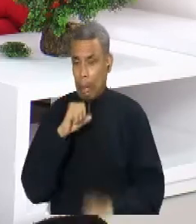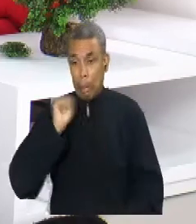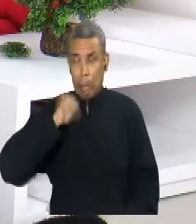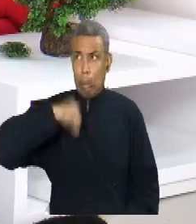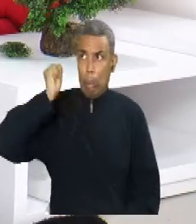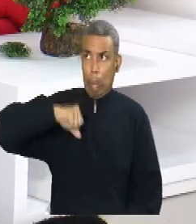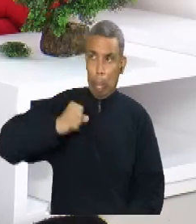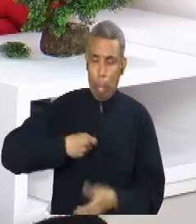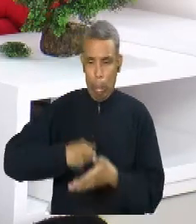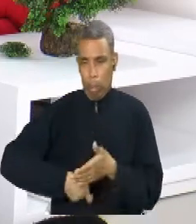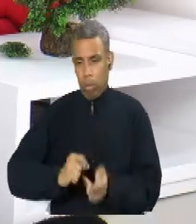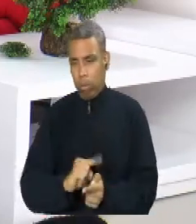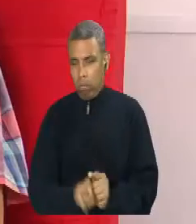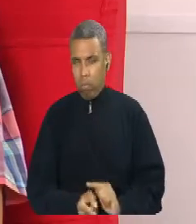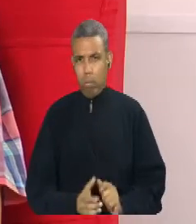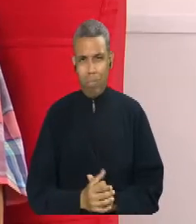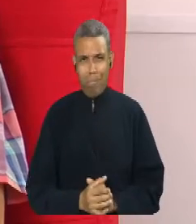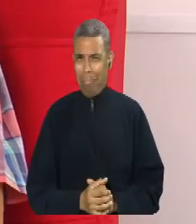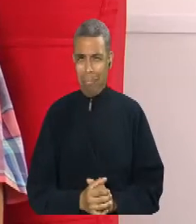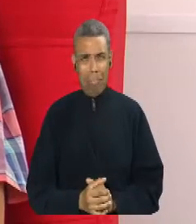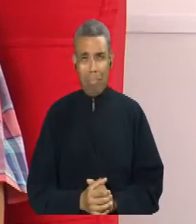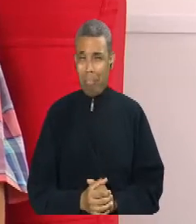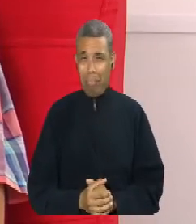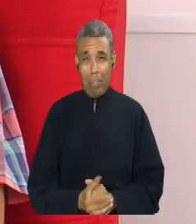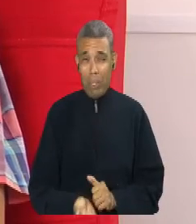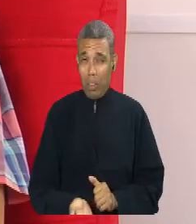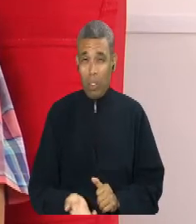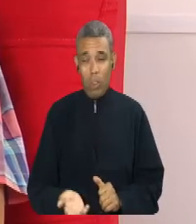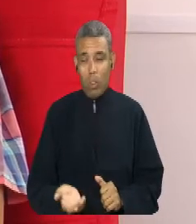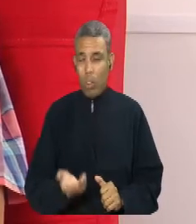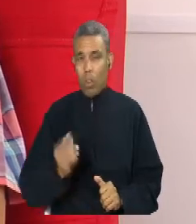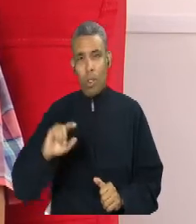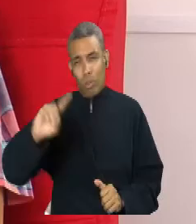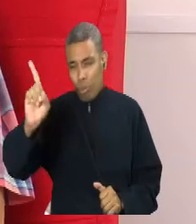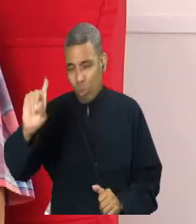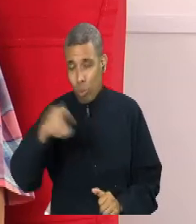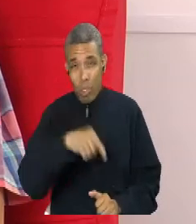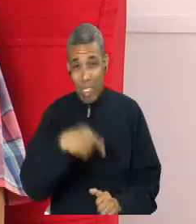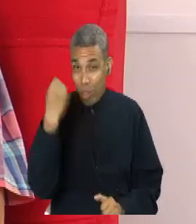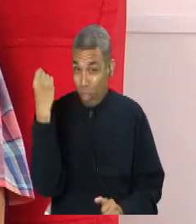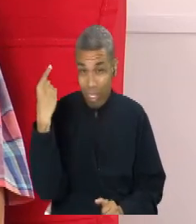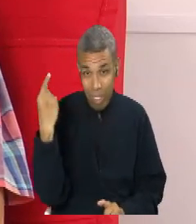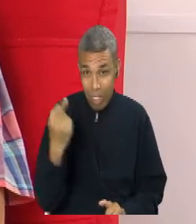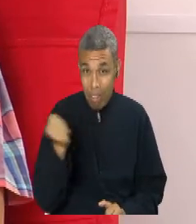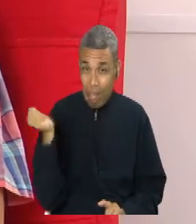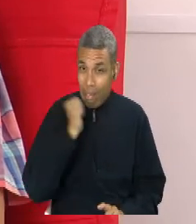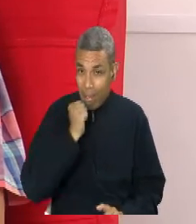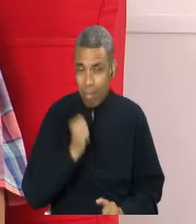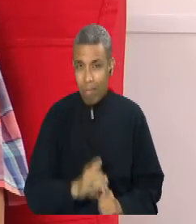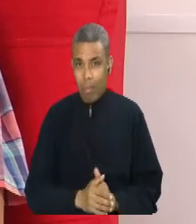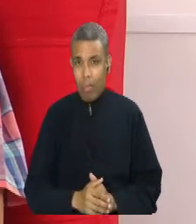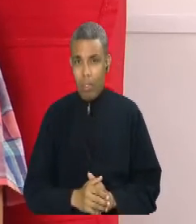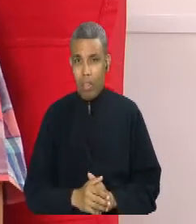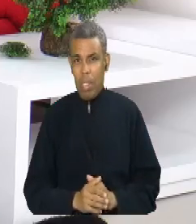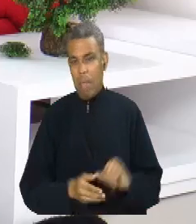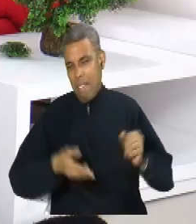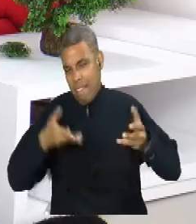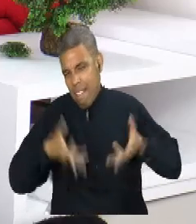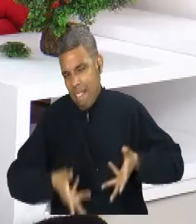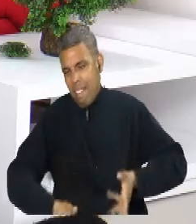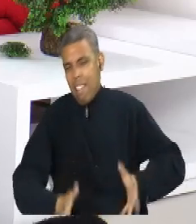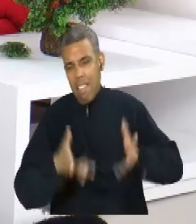y así debe ser el trato deben ser órdenes puntuales que los errores cansan doctor